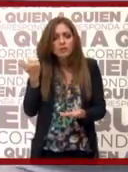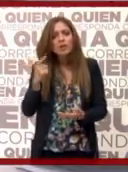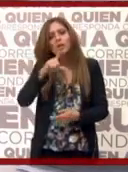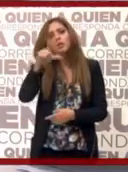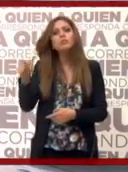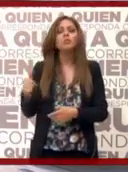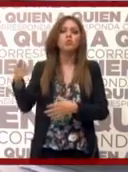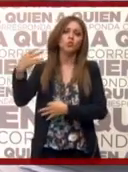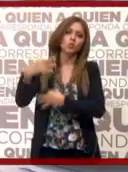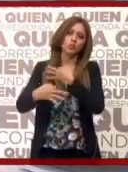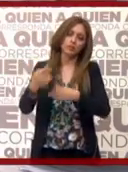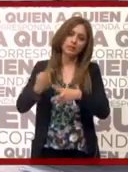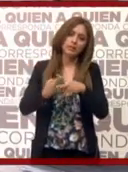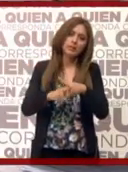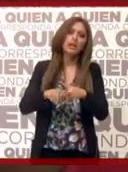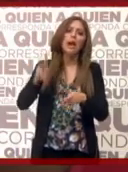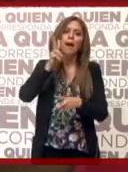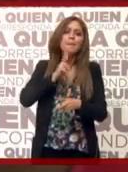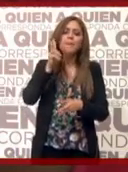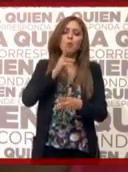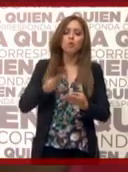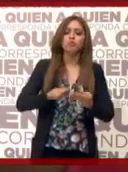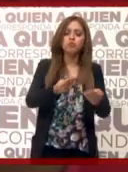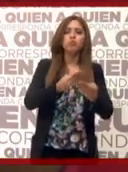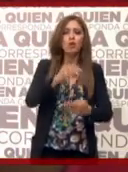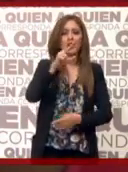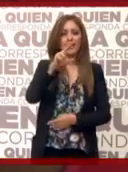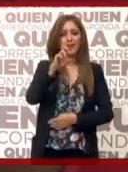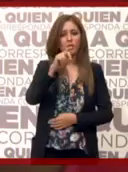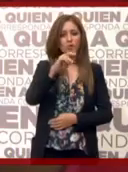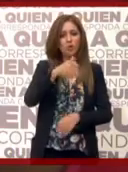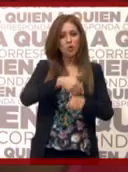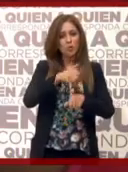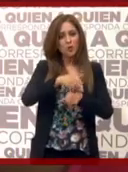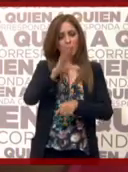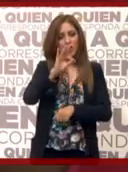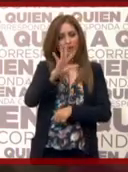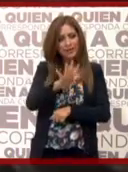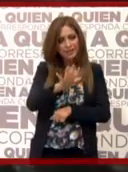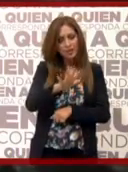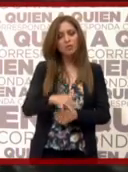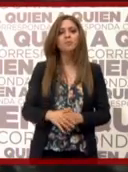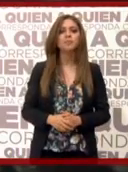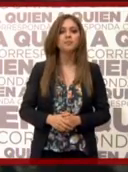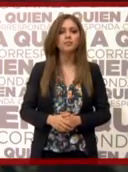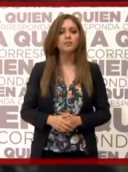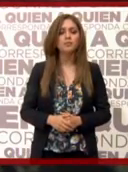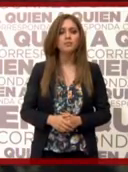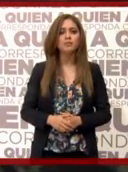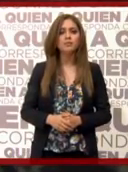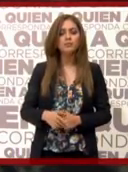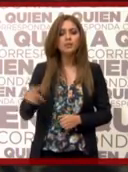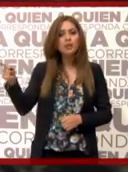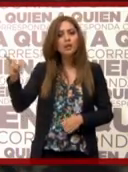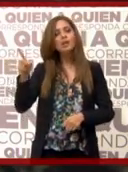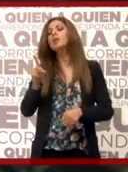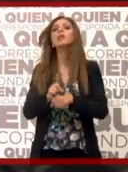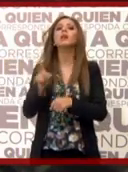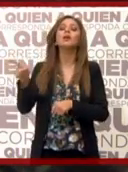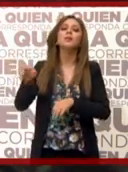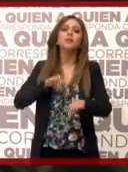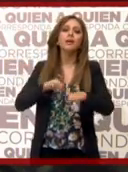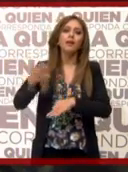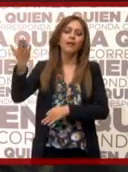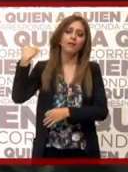juicio. Indicaron que inició el desahogo de pruebas en el reclusorio 45 penal del reclusorio norte. El día de los hechos él estaba trabaja para el